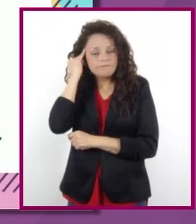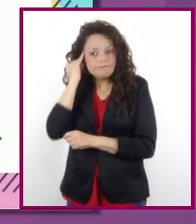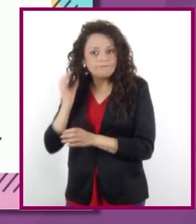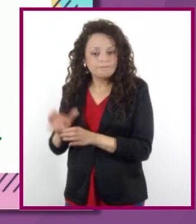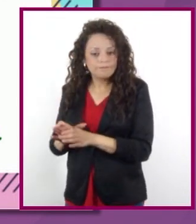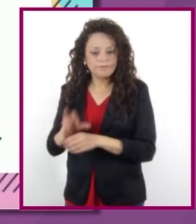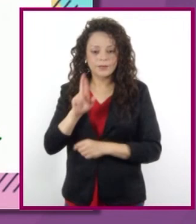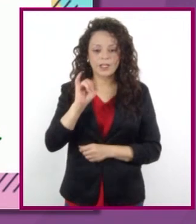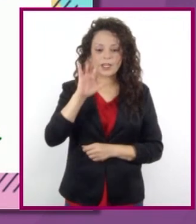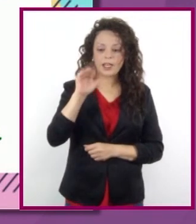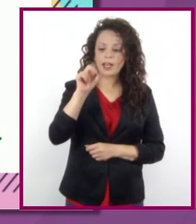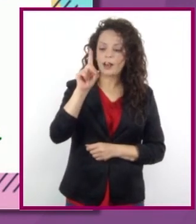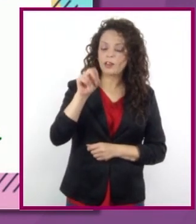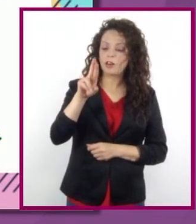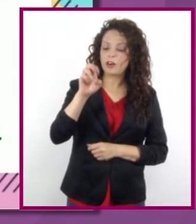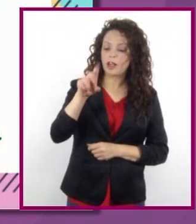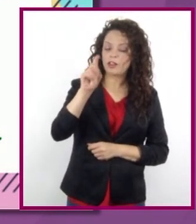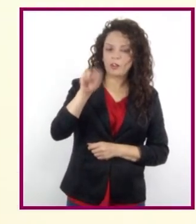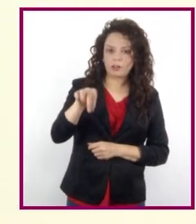Ricardo Rendón.